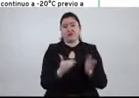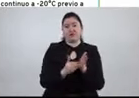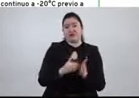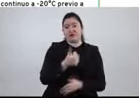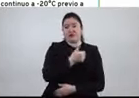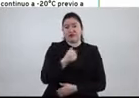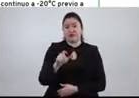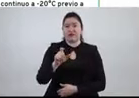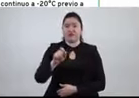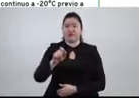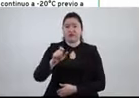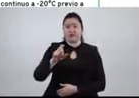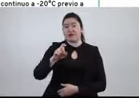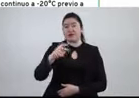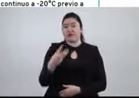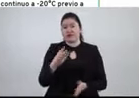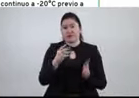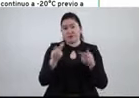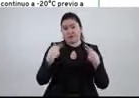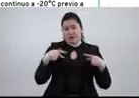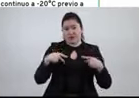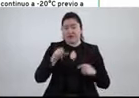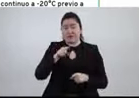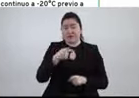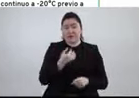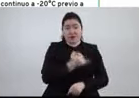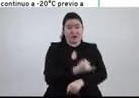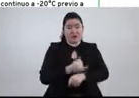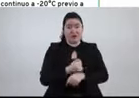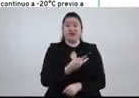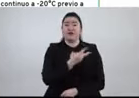397.633 personas, en Iztapalapa